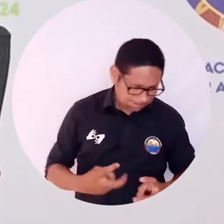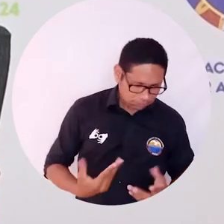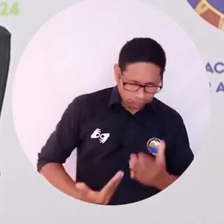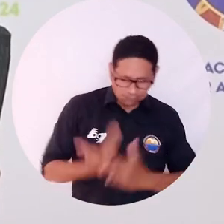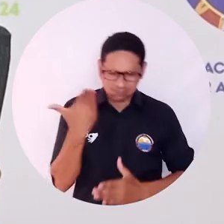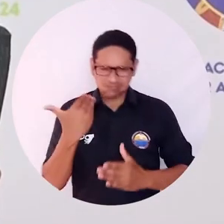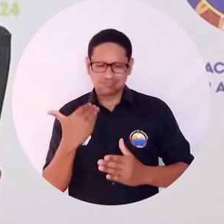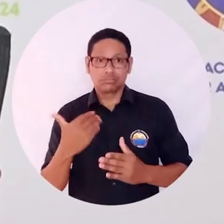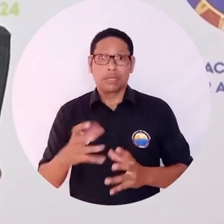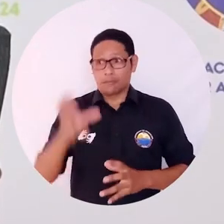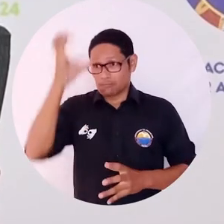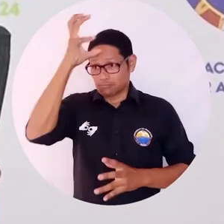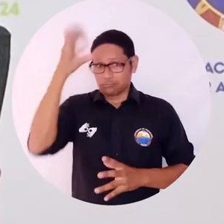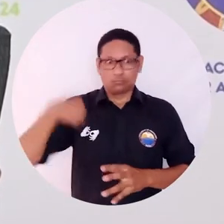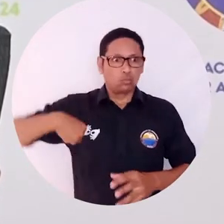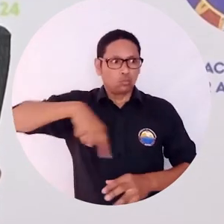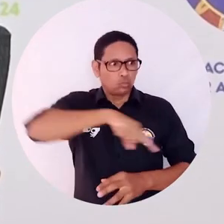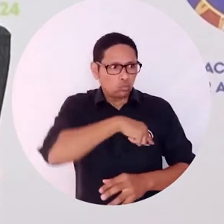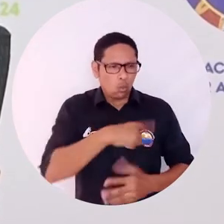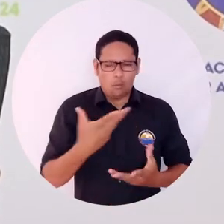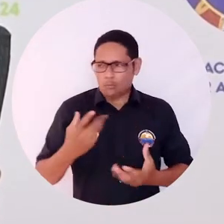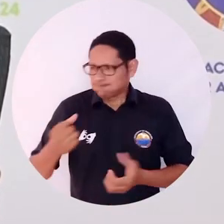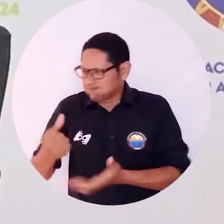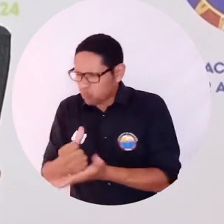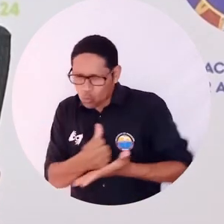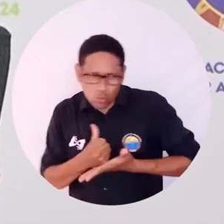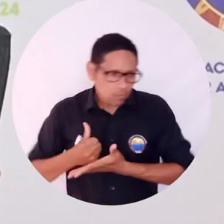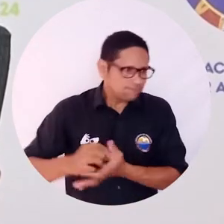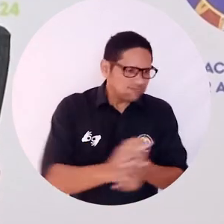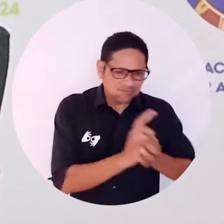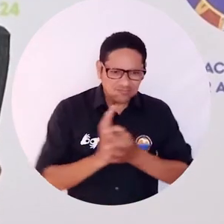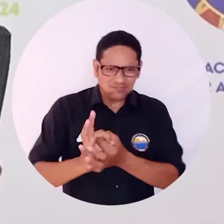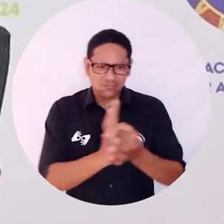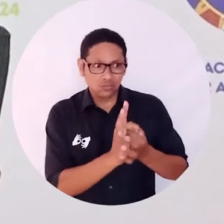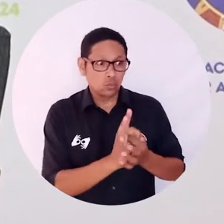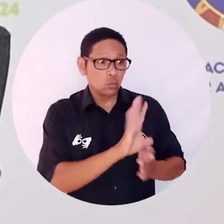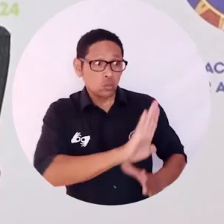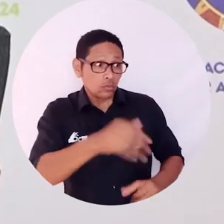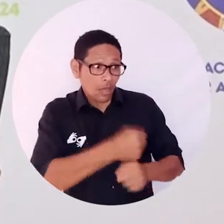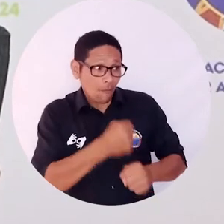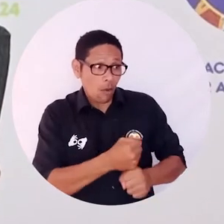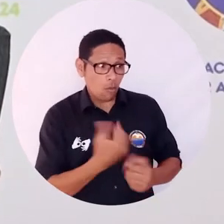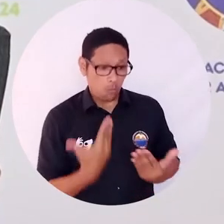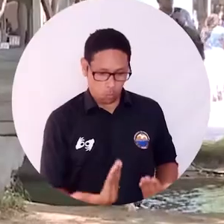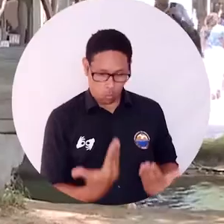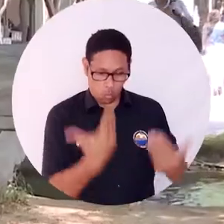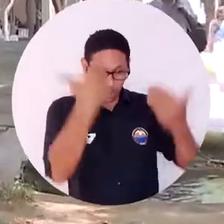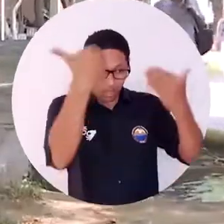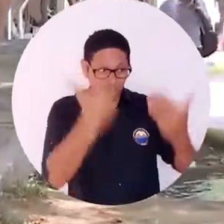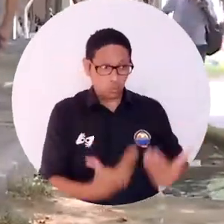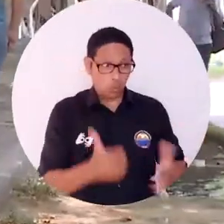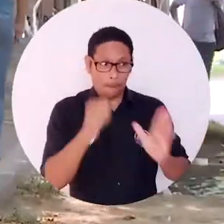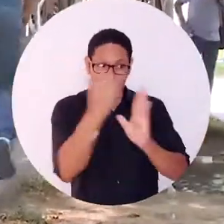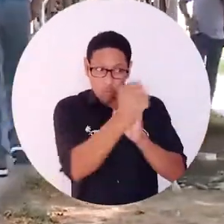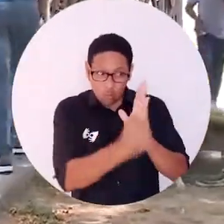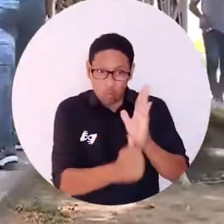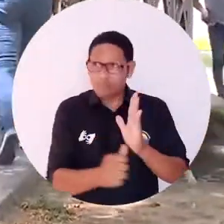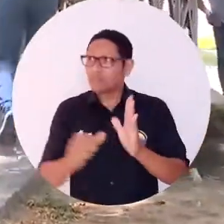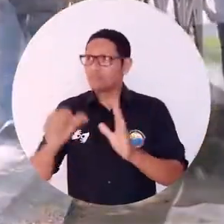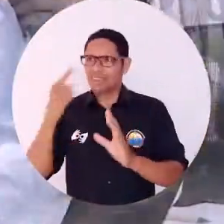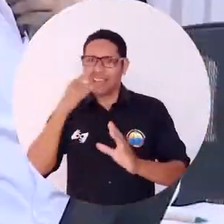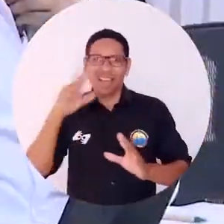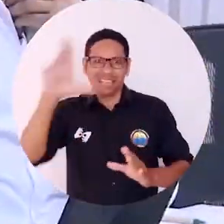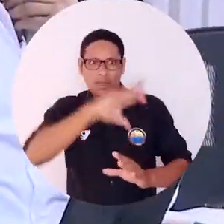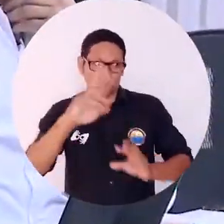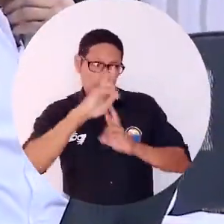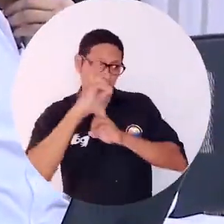al trabajo de todos ustedes para hacer de nuestro programa un programa de orgullo y de referencia a nivel nacional. En